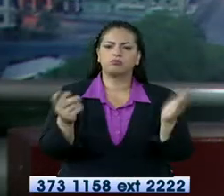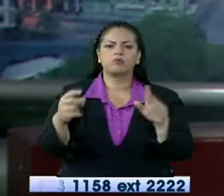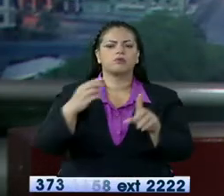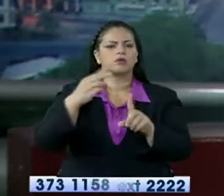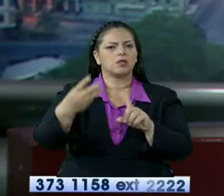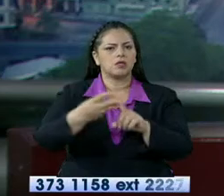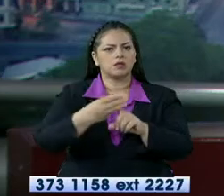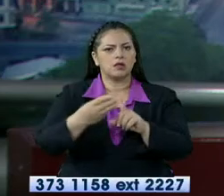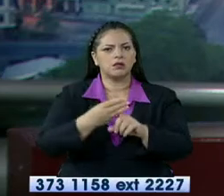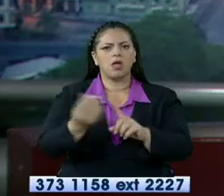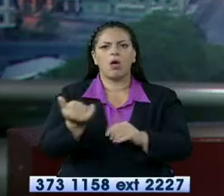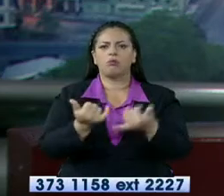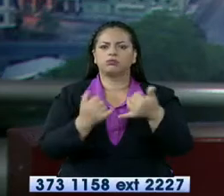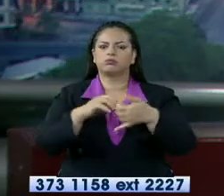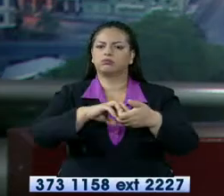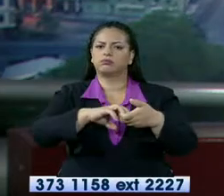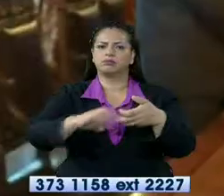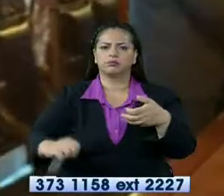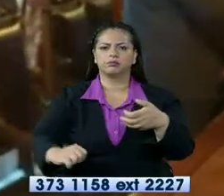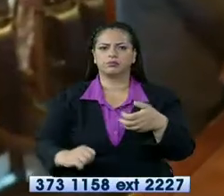nacional.